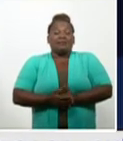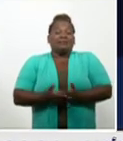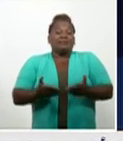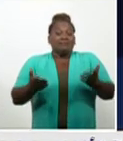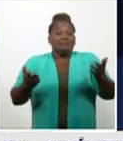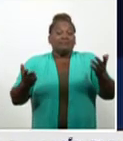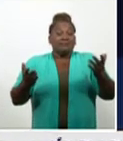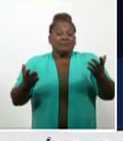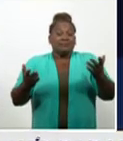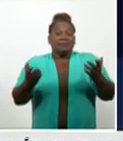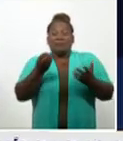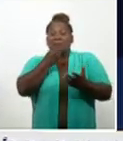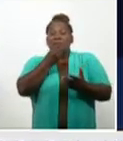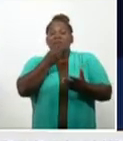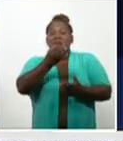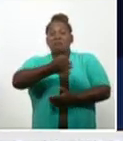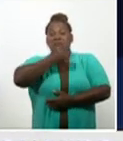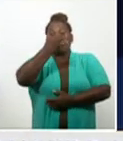pudiéramos decir que han sido